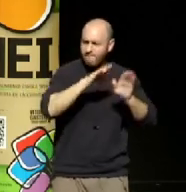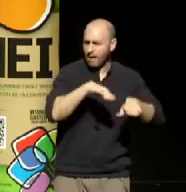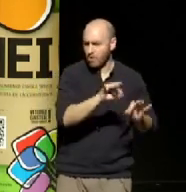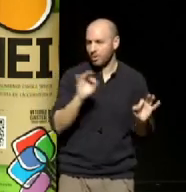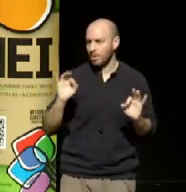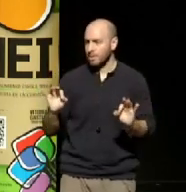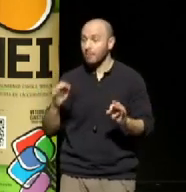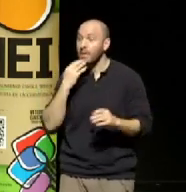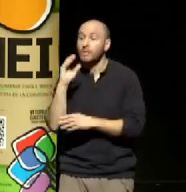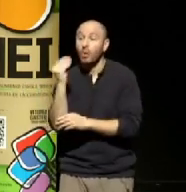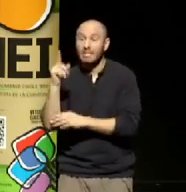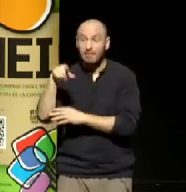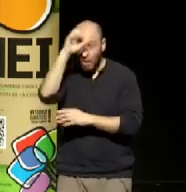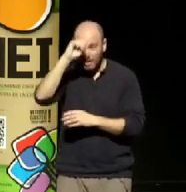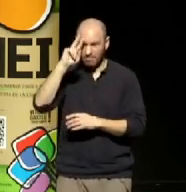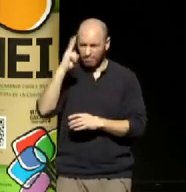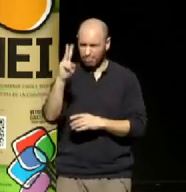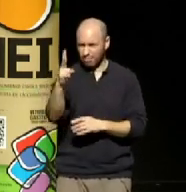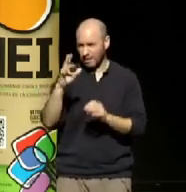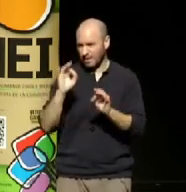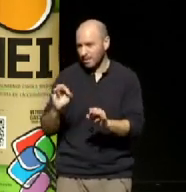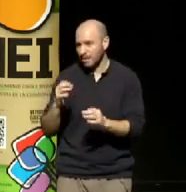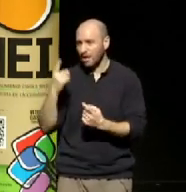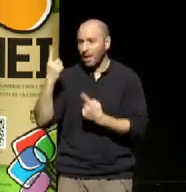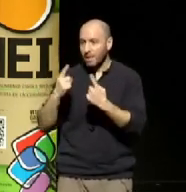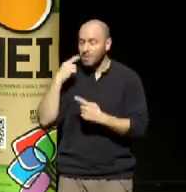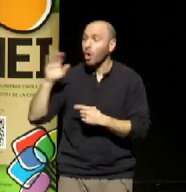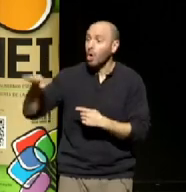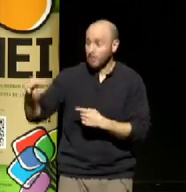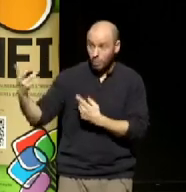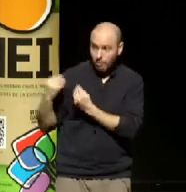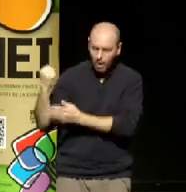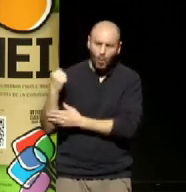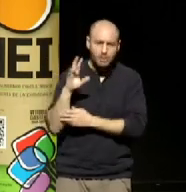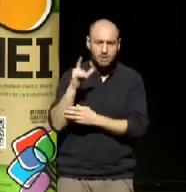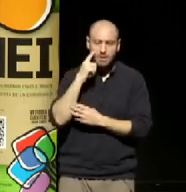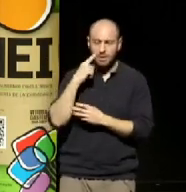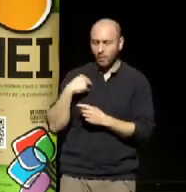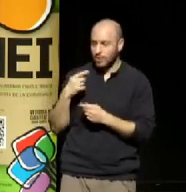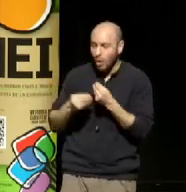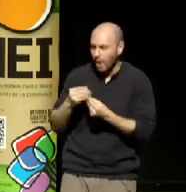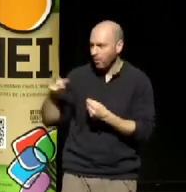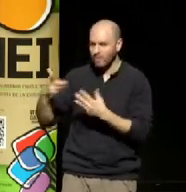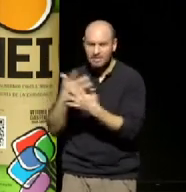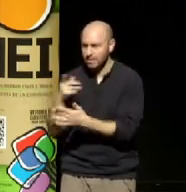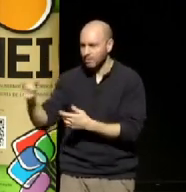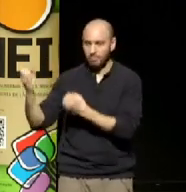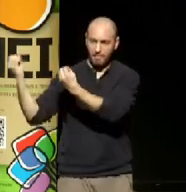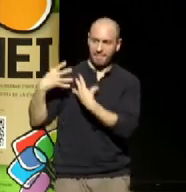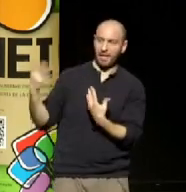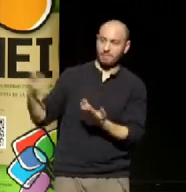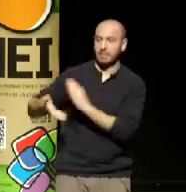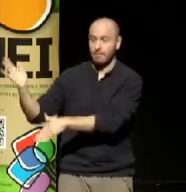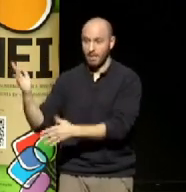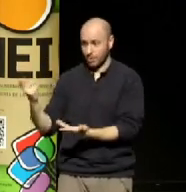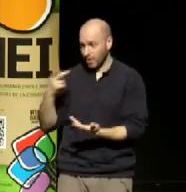más veces de opinión, ¿vale? A veces le tocas y se va contigo, y de repente le defraudas y ya deja de ir. Entonces, los incentivos para los